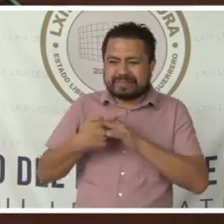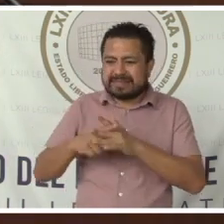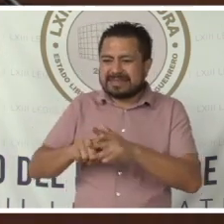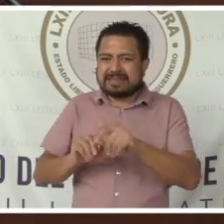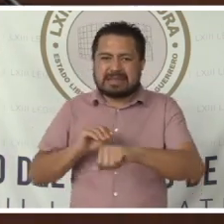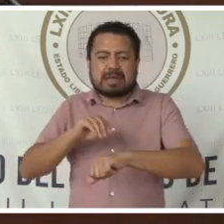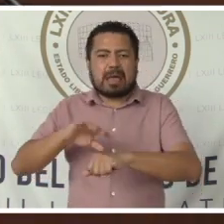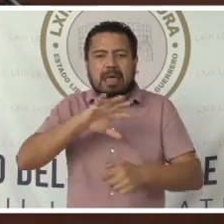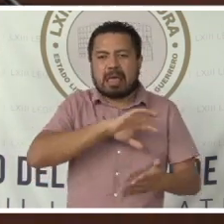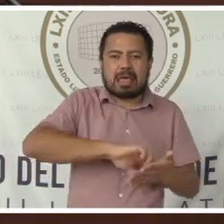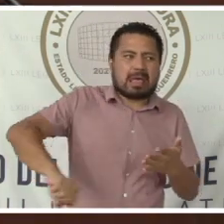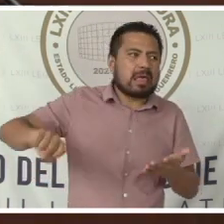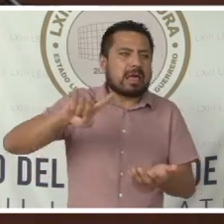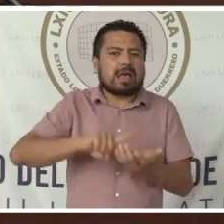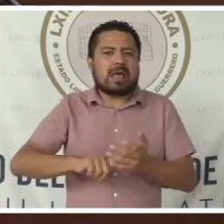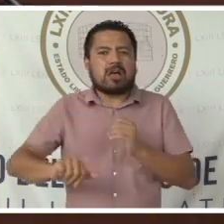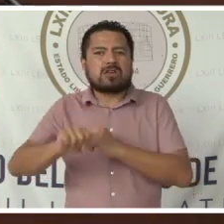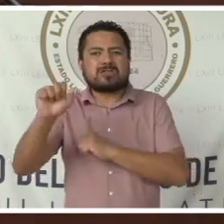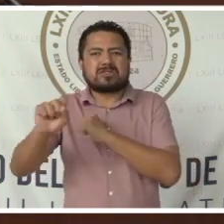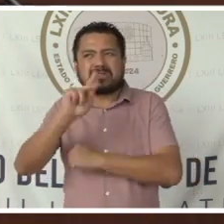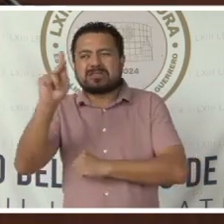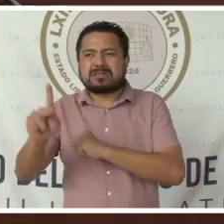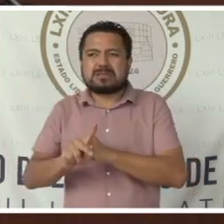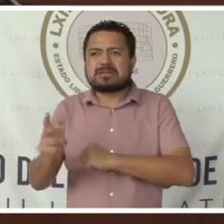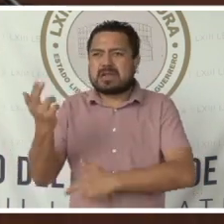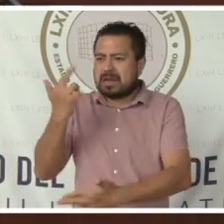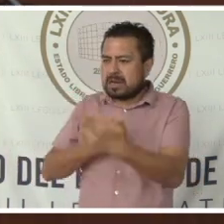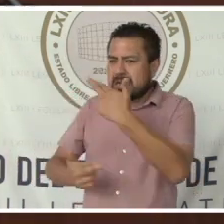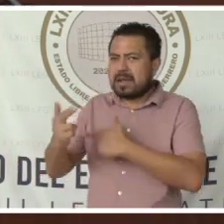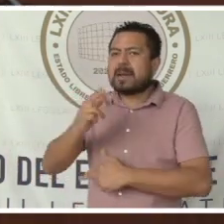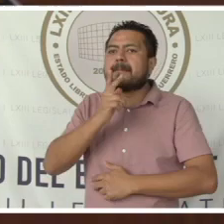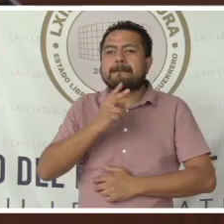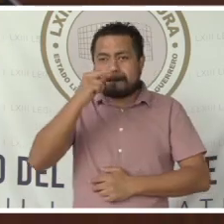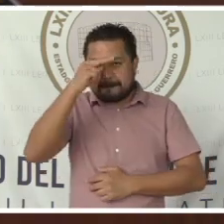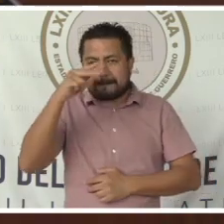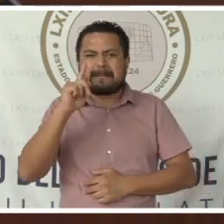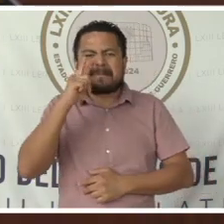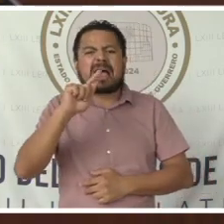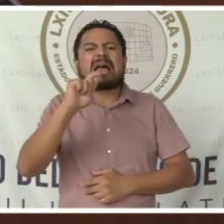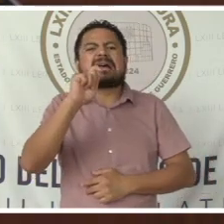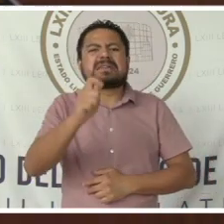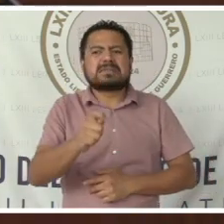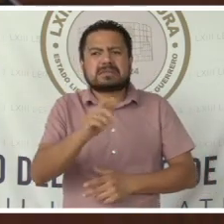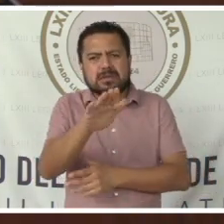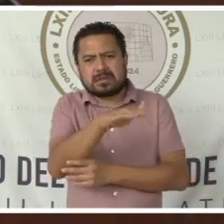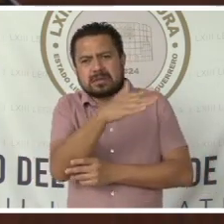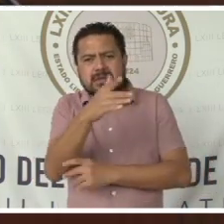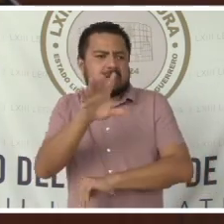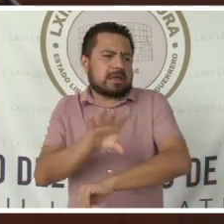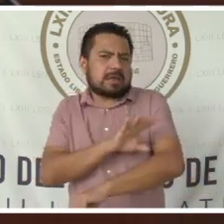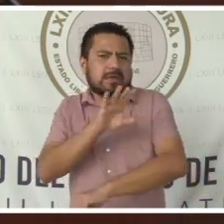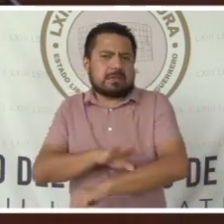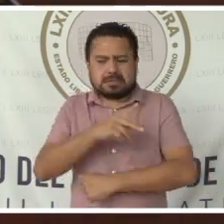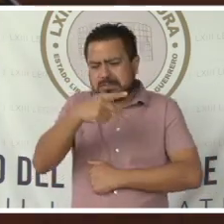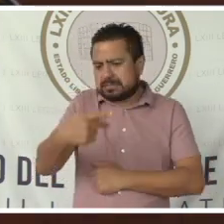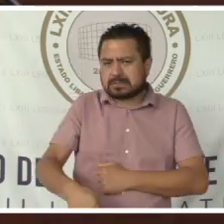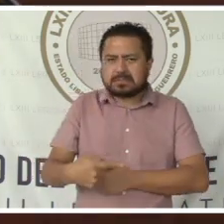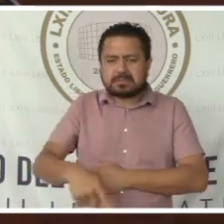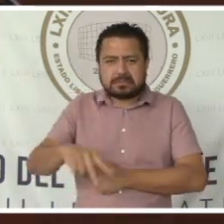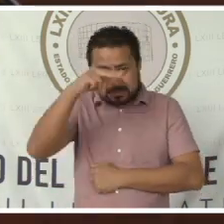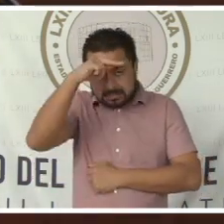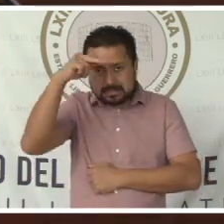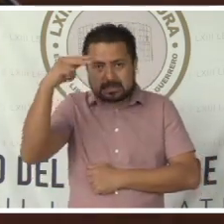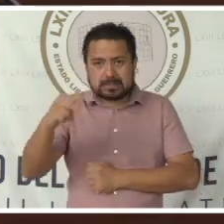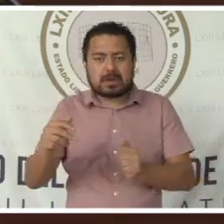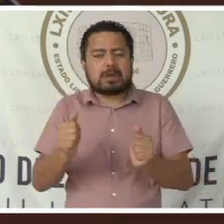arrebatado le a los extranjeros el petróleo mexicano para darle soberanía energética a nuestro